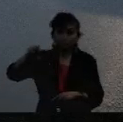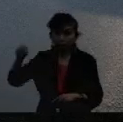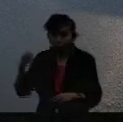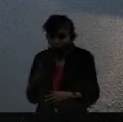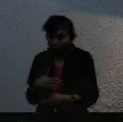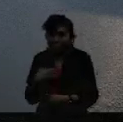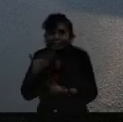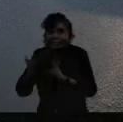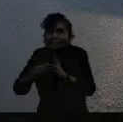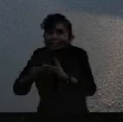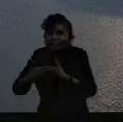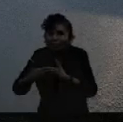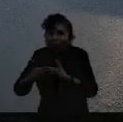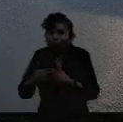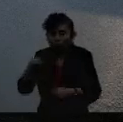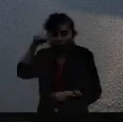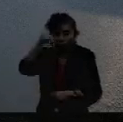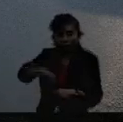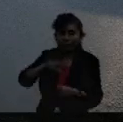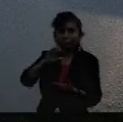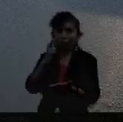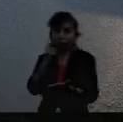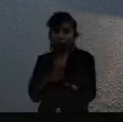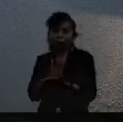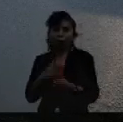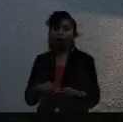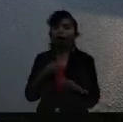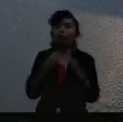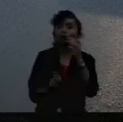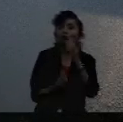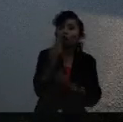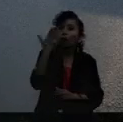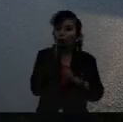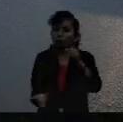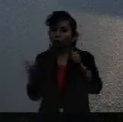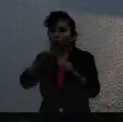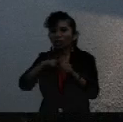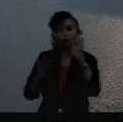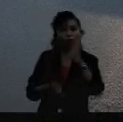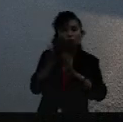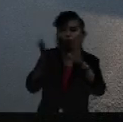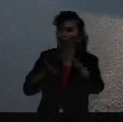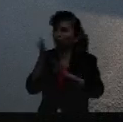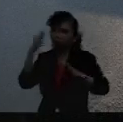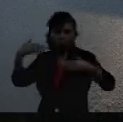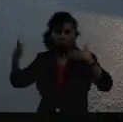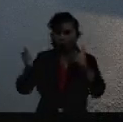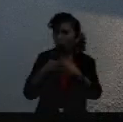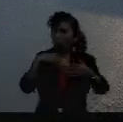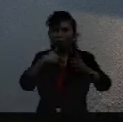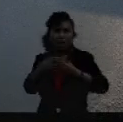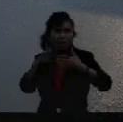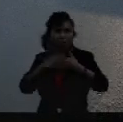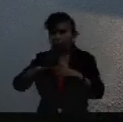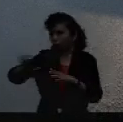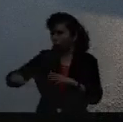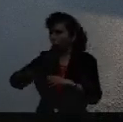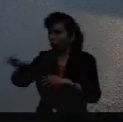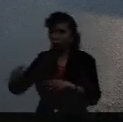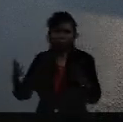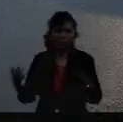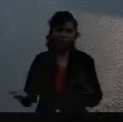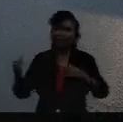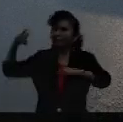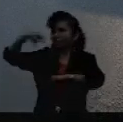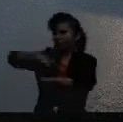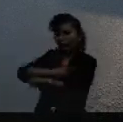a punto de inaugurar en nuestra capital los nuevos hospitales que estamos construyendo la modernización del bulevar Coloso el distribuidor vial del